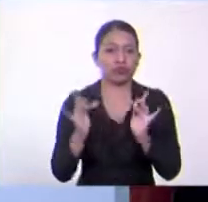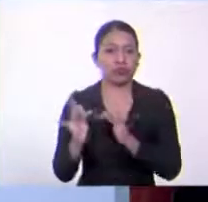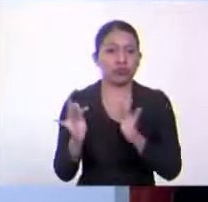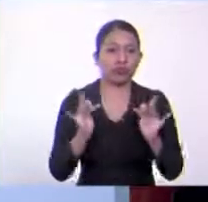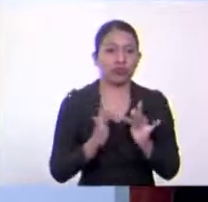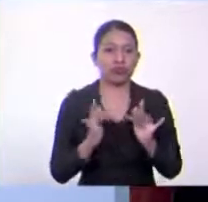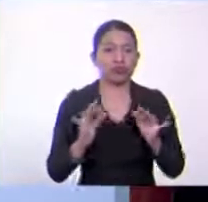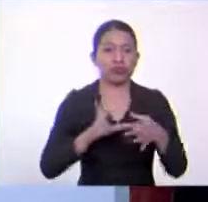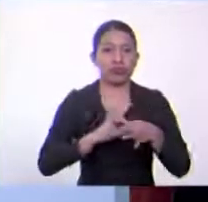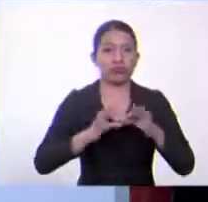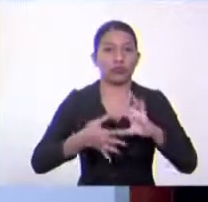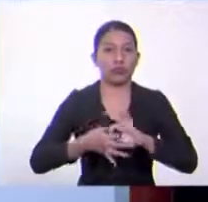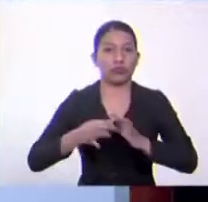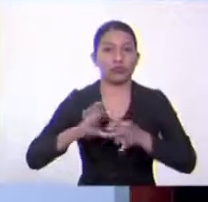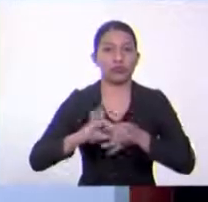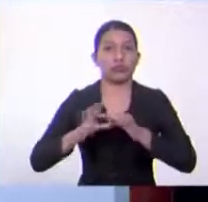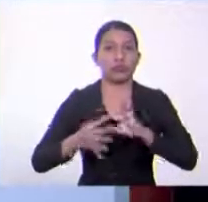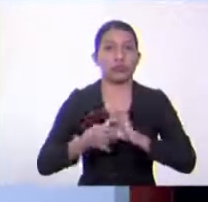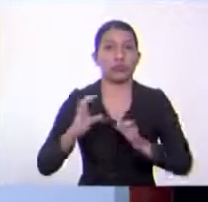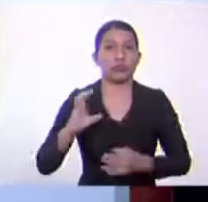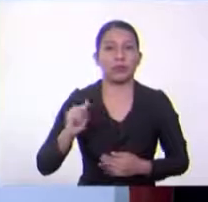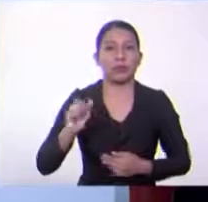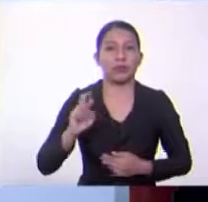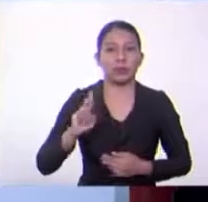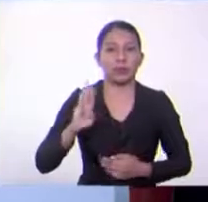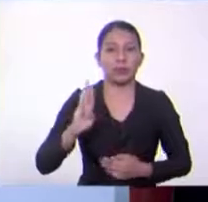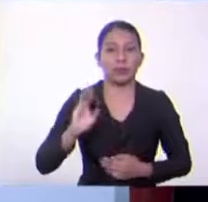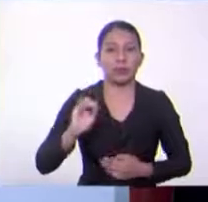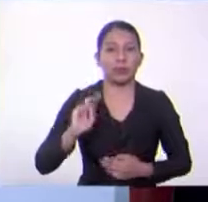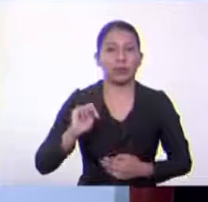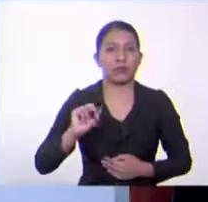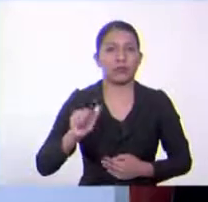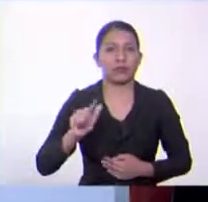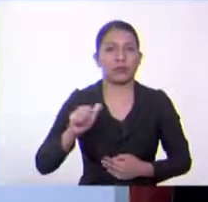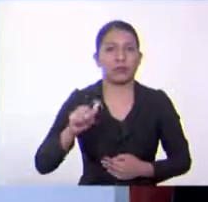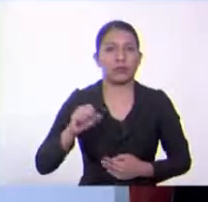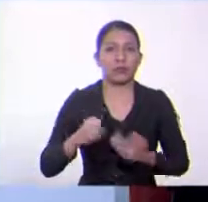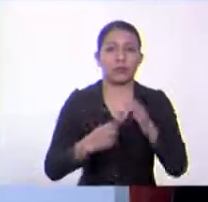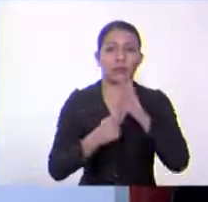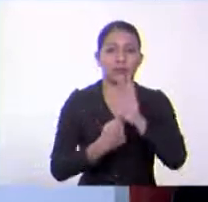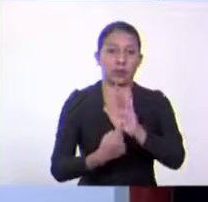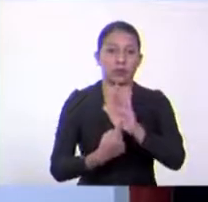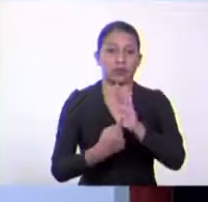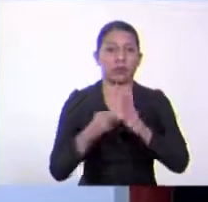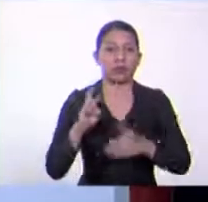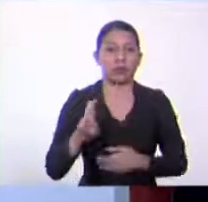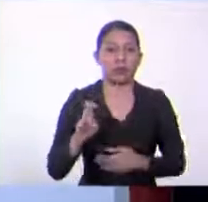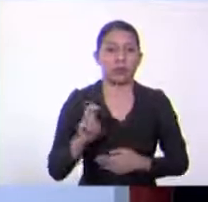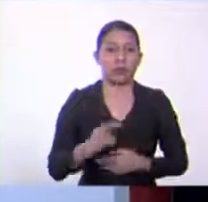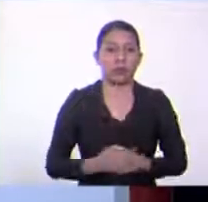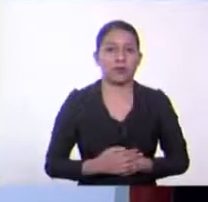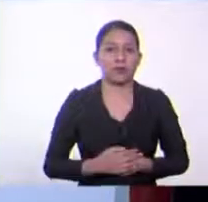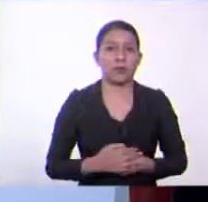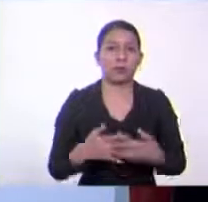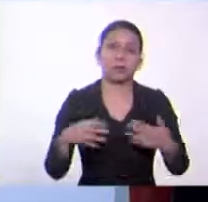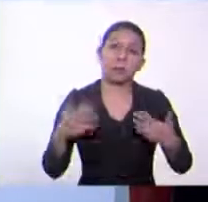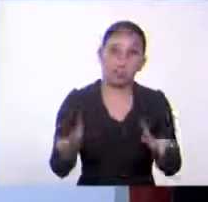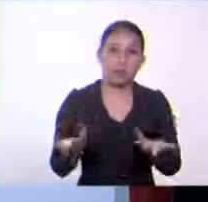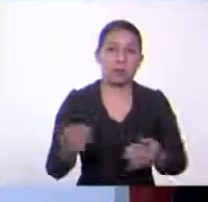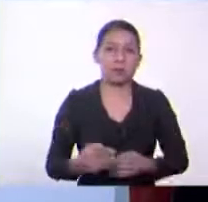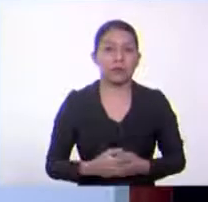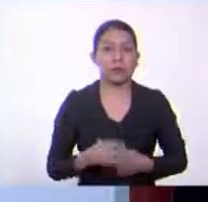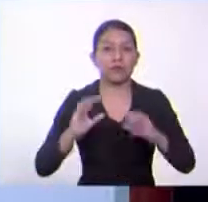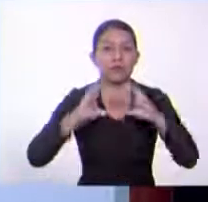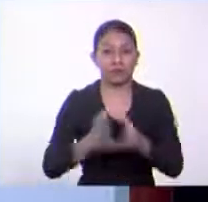las cadenas carbonadas, ¿sí? Representadas por las R. Por tanto, los